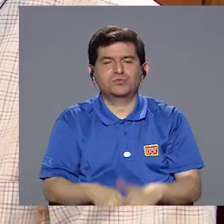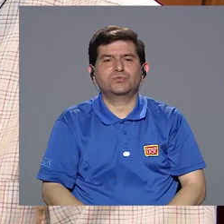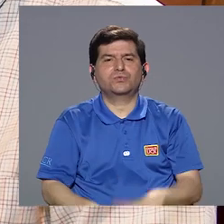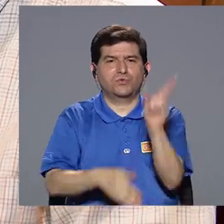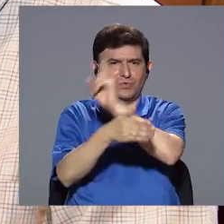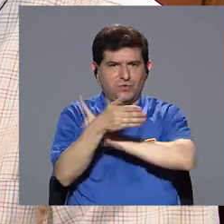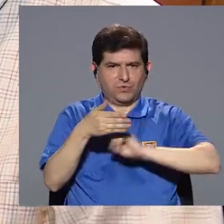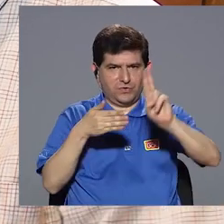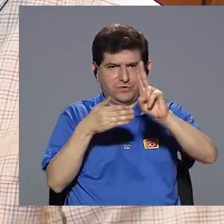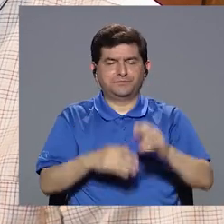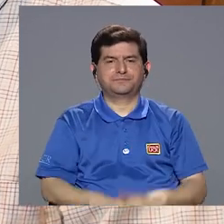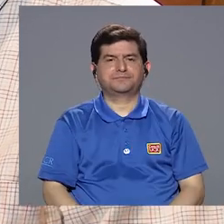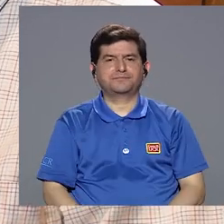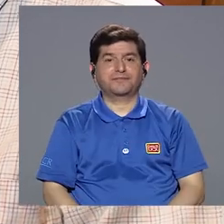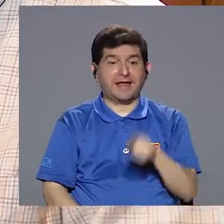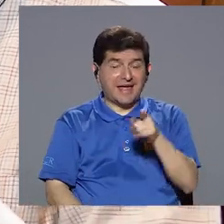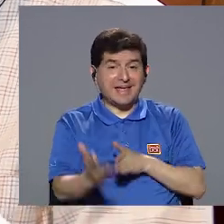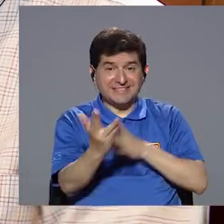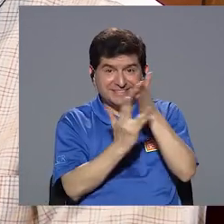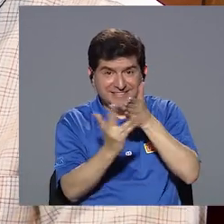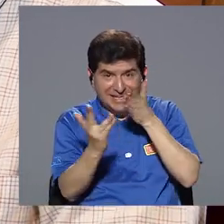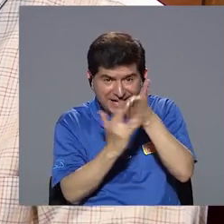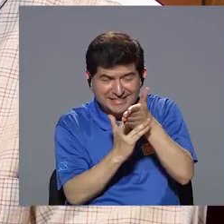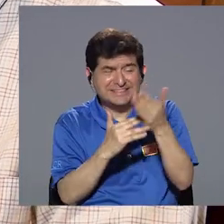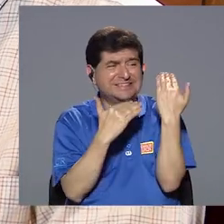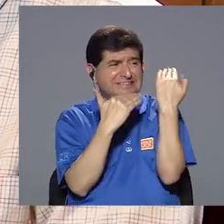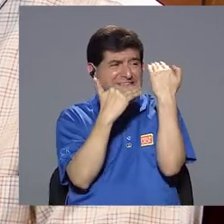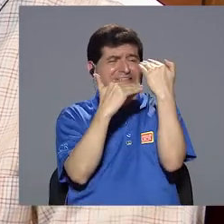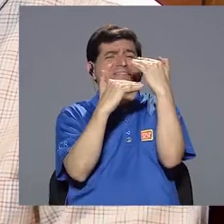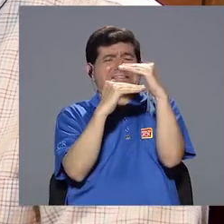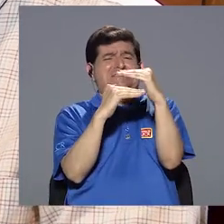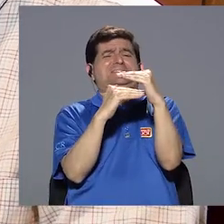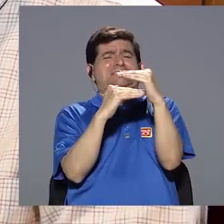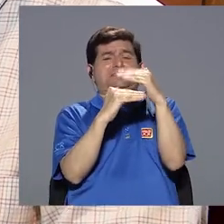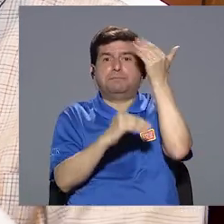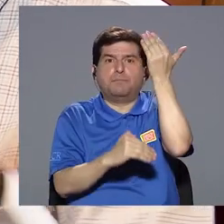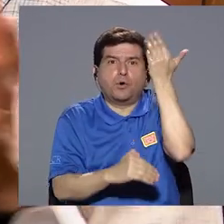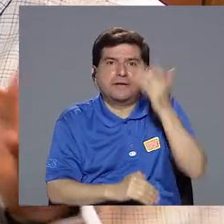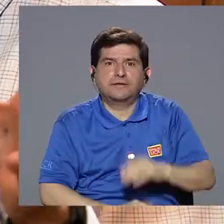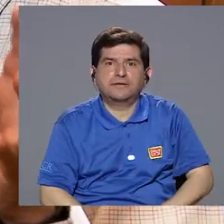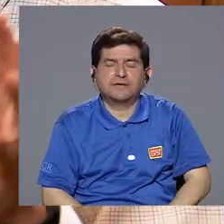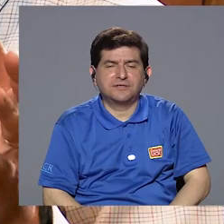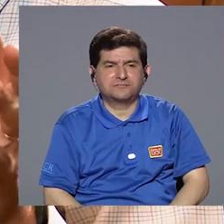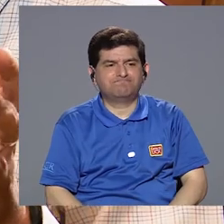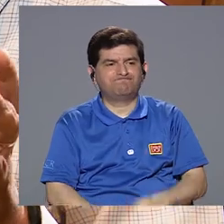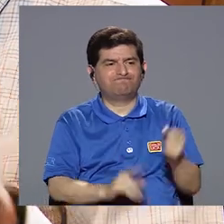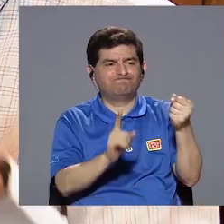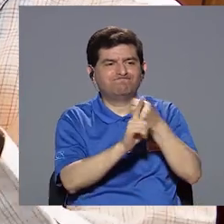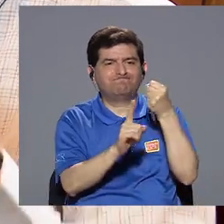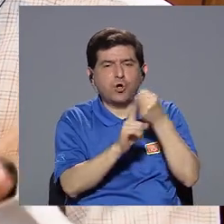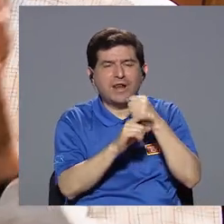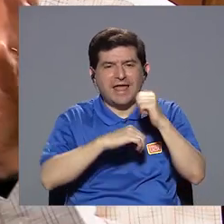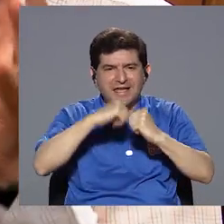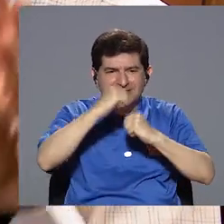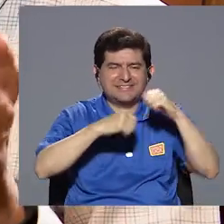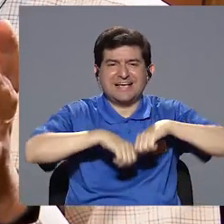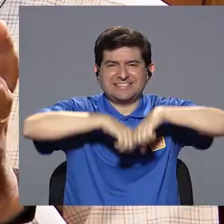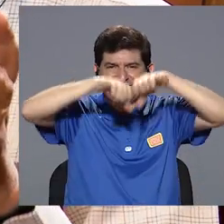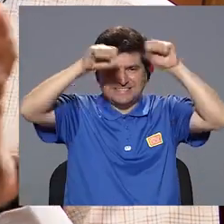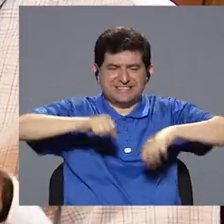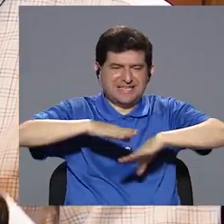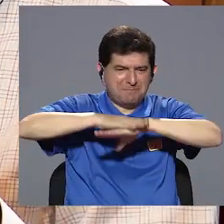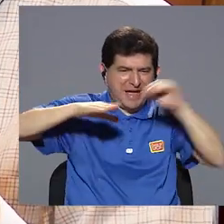hacer estudios de educación superior verdad claramente ese acceso se ha visto muy limitado precisamente por la violencia estructural